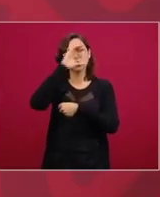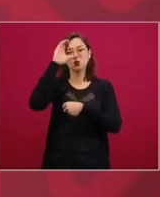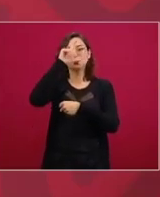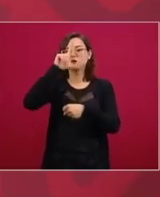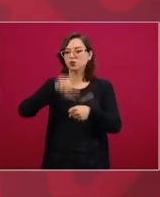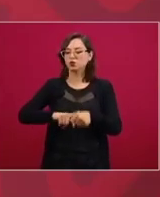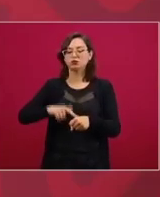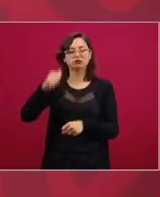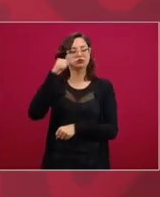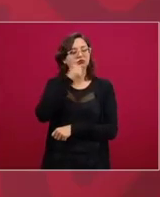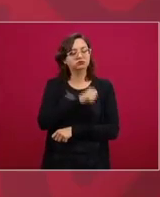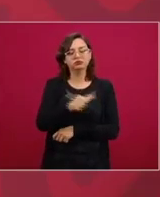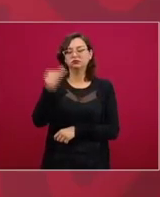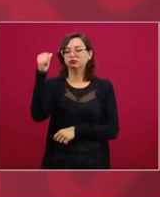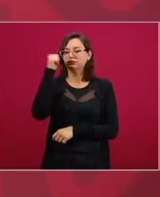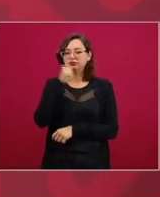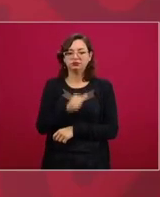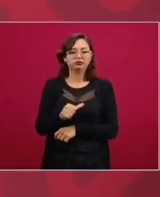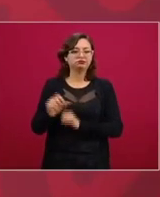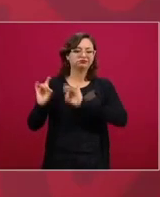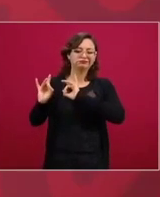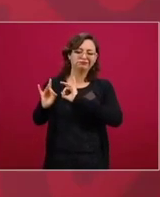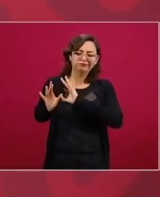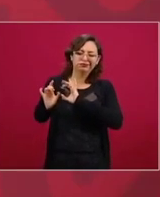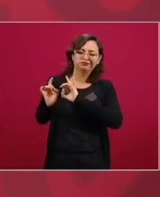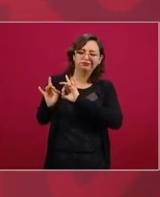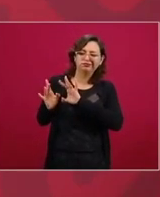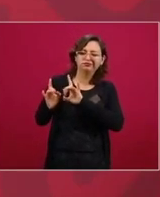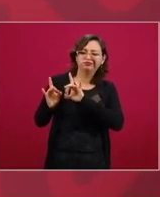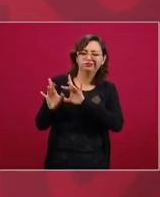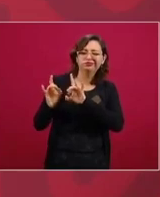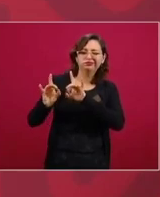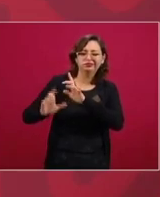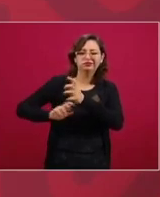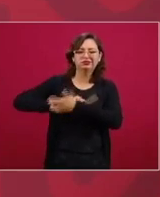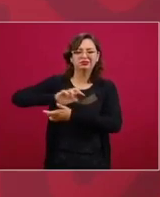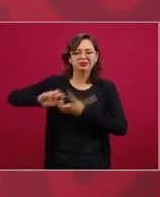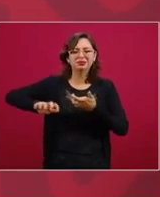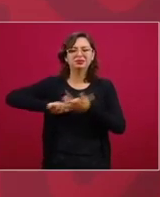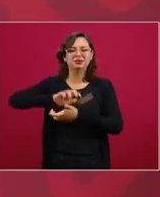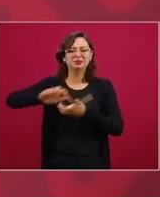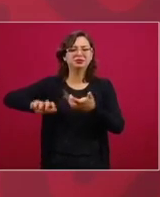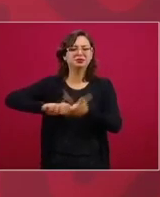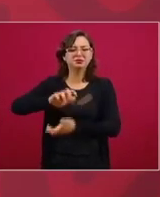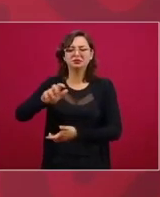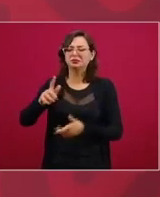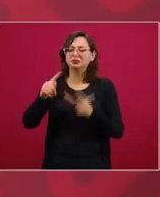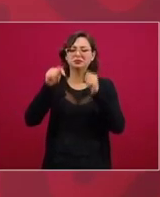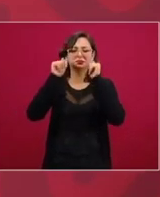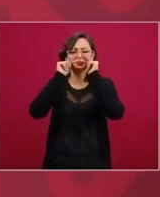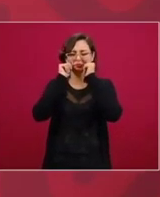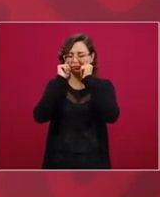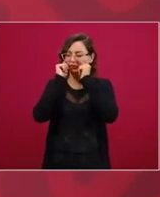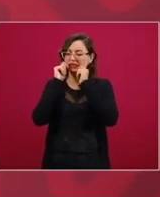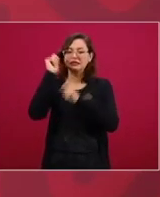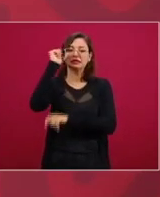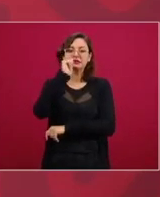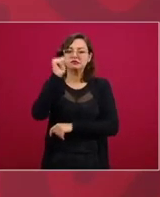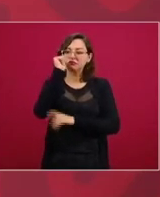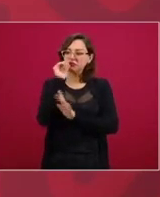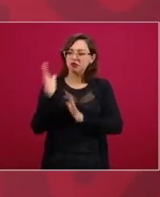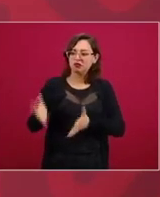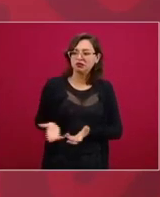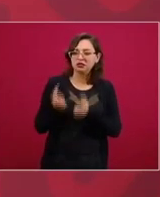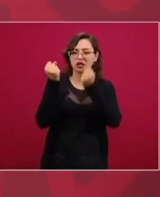yo creo que se merecen más el festejo otras personas, pero bueno. Y que íbamos a regresar, o que el siguiente ciclo escolar sí iba a ver si había modificaciones que